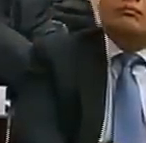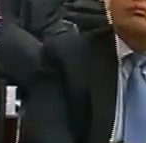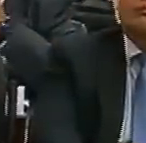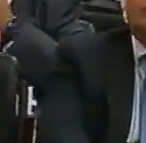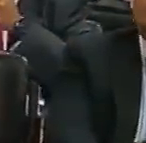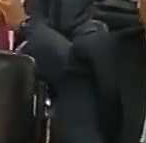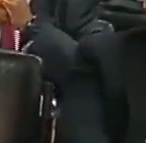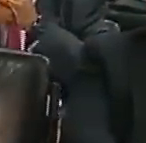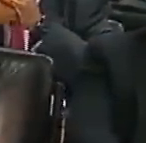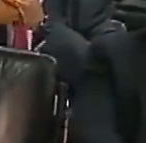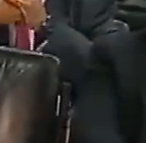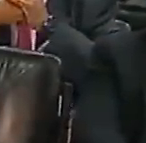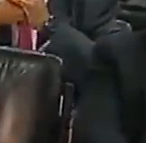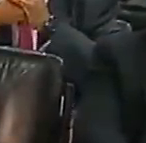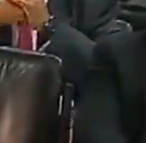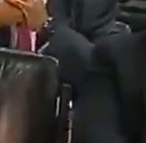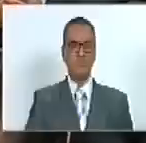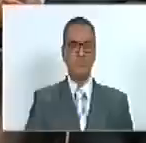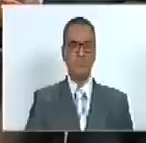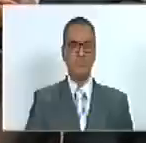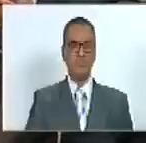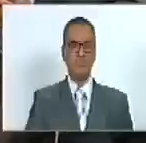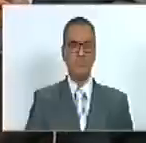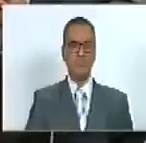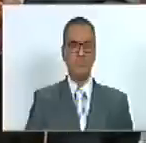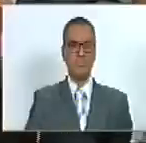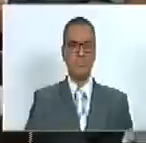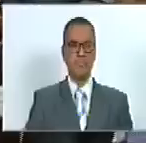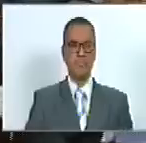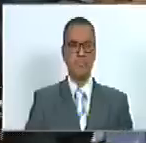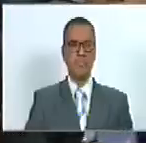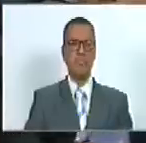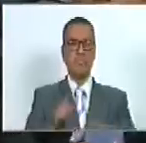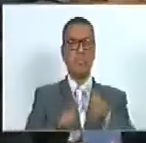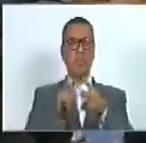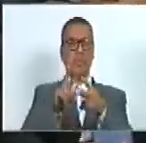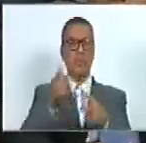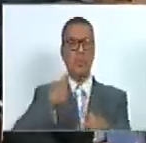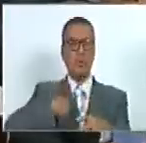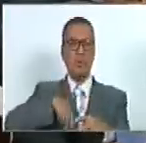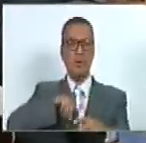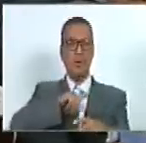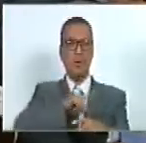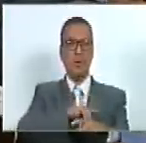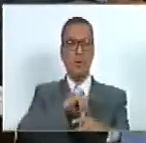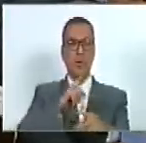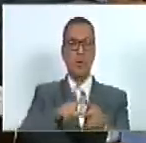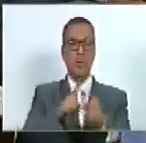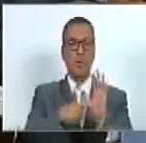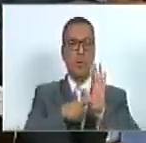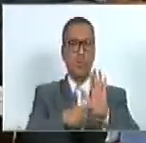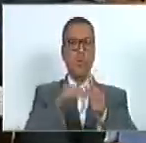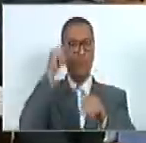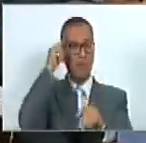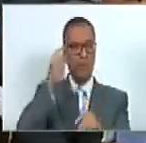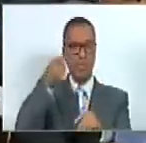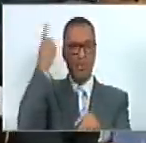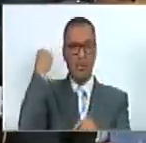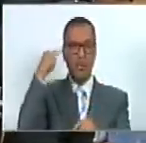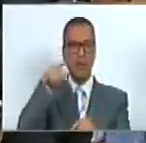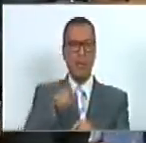materia. Primera parte. Segundo, nosotros en lo presentado